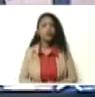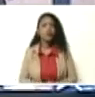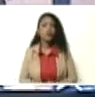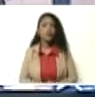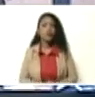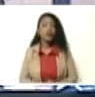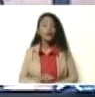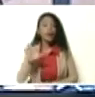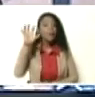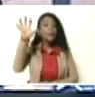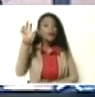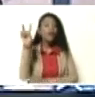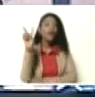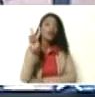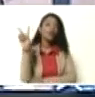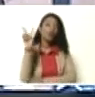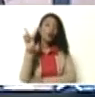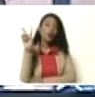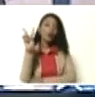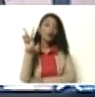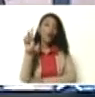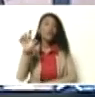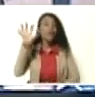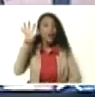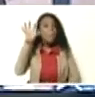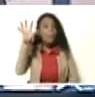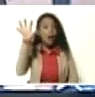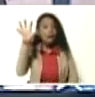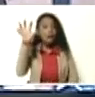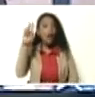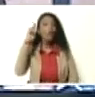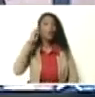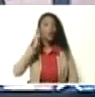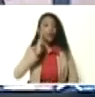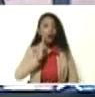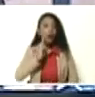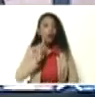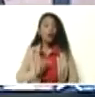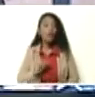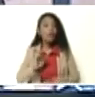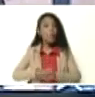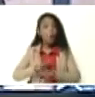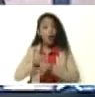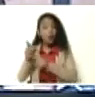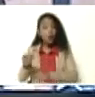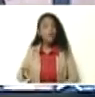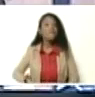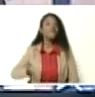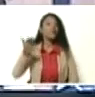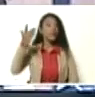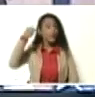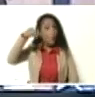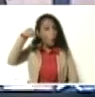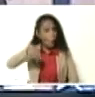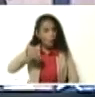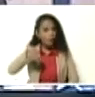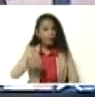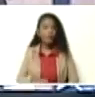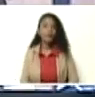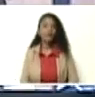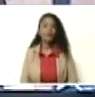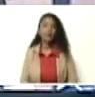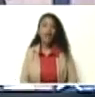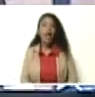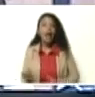de la patria venezolana, de la patria bolivariana. Por eso es tan importante hoy